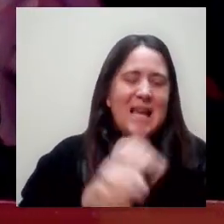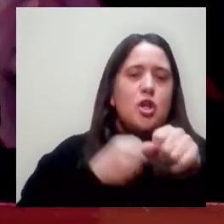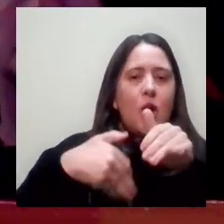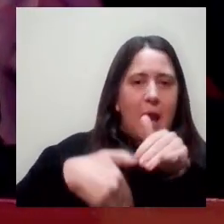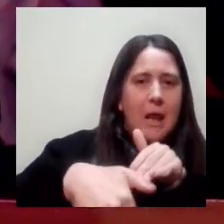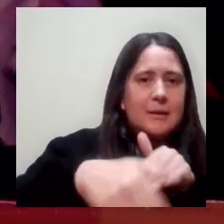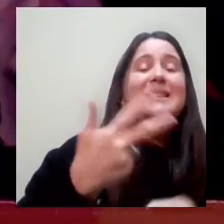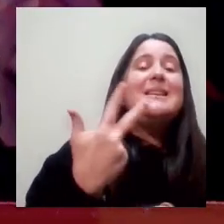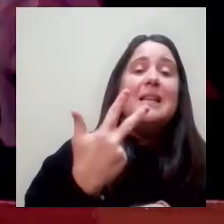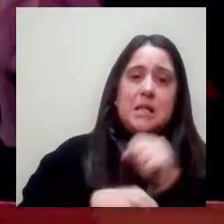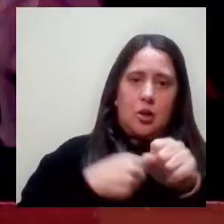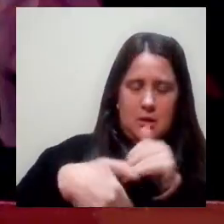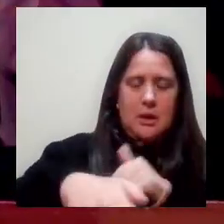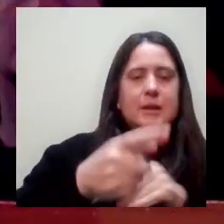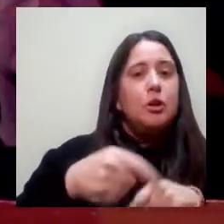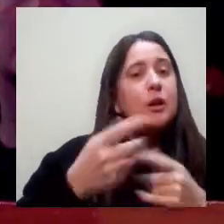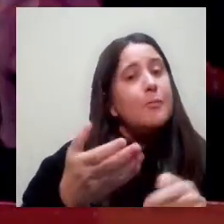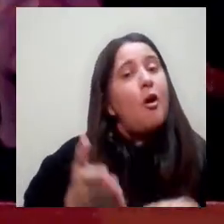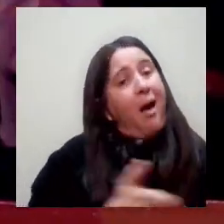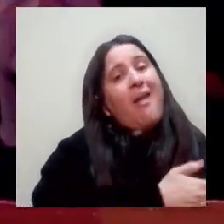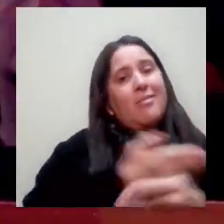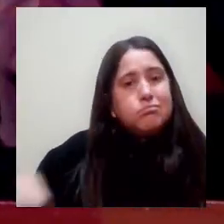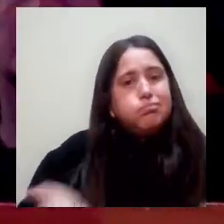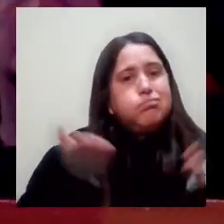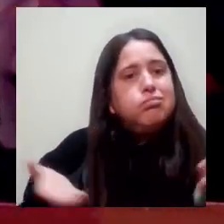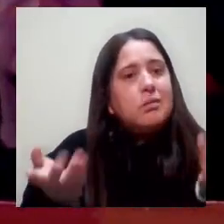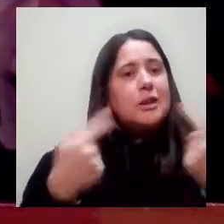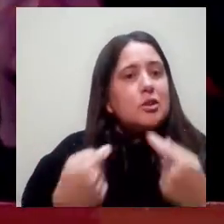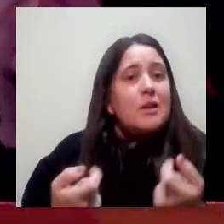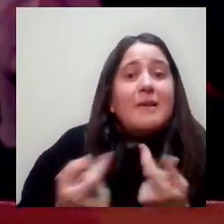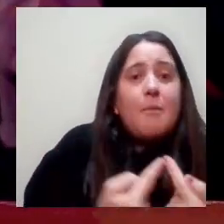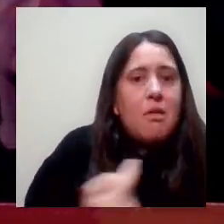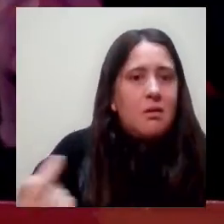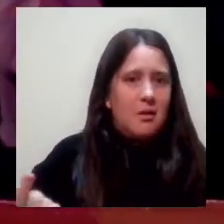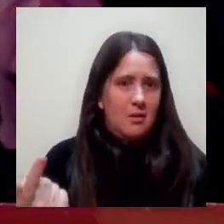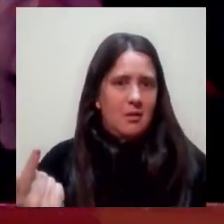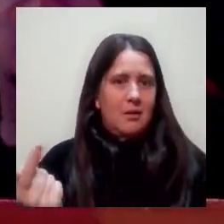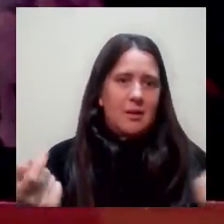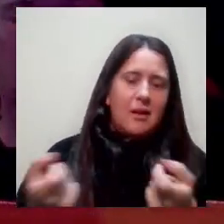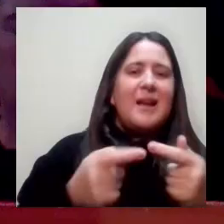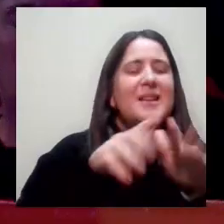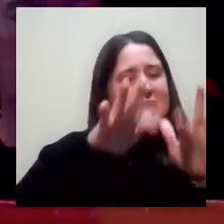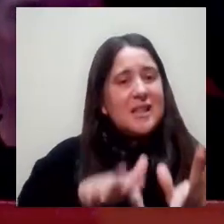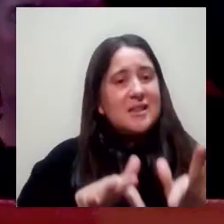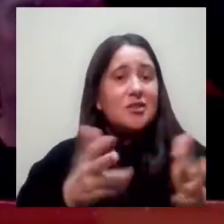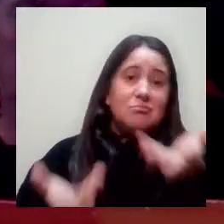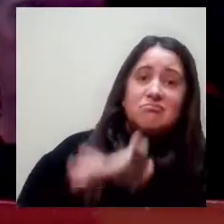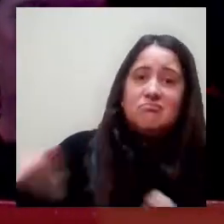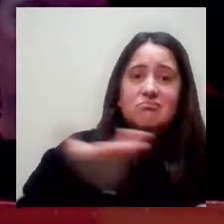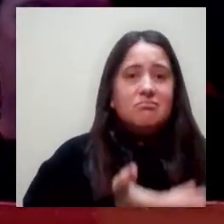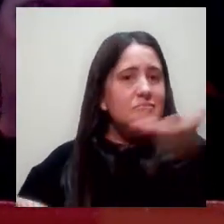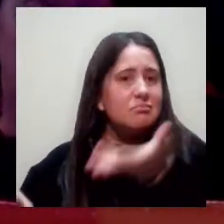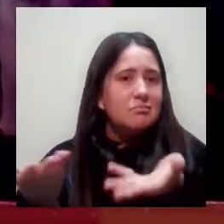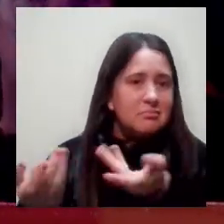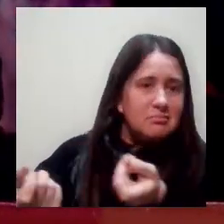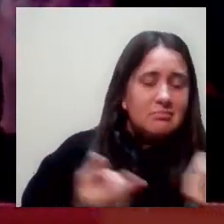la lectura. ¿Y eso qué implica? Acercar los materiales, acercar los textos que circulan socialmente.